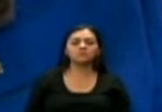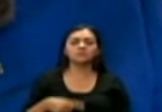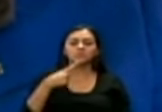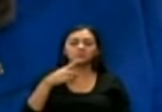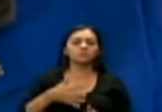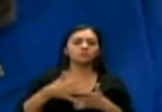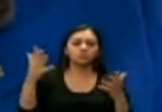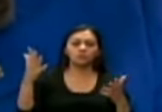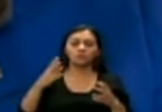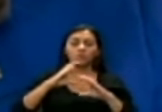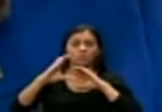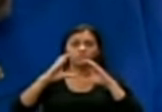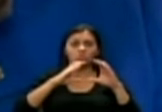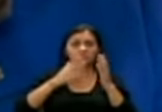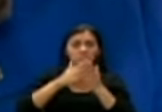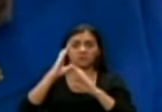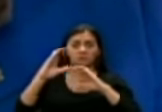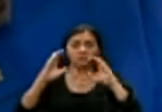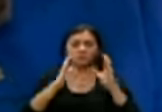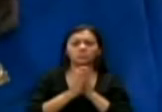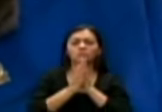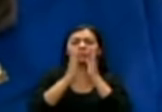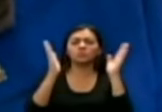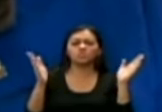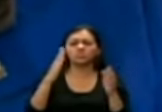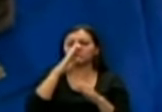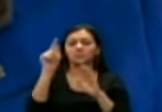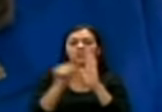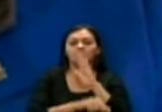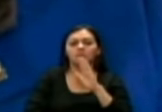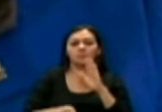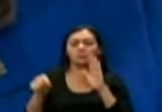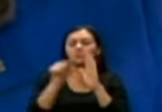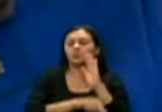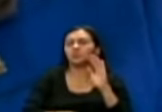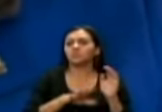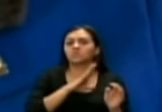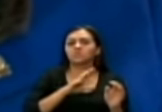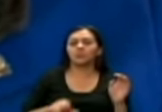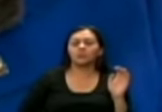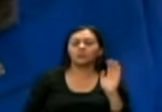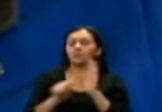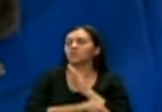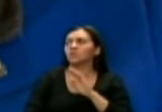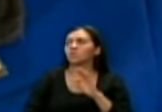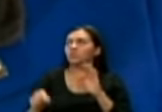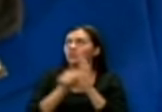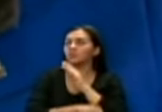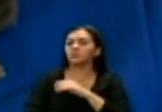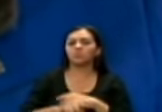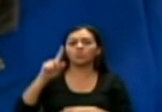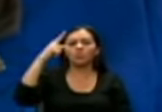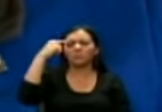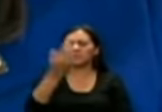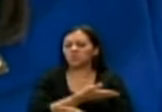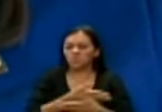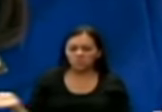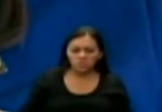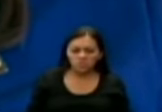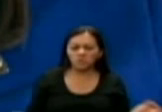¿verdad?, porque se trata de crear una percepción negativa al gobierno, que no hace nada, que es un gobierno incapaz,